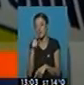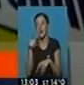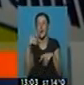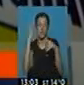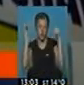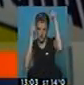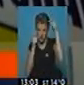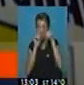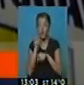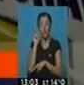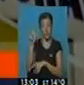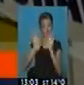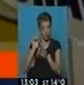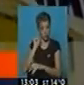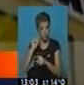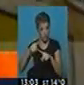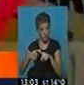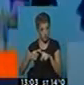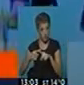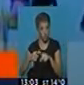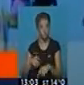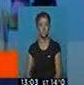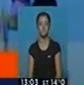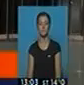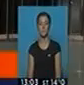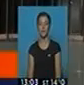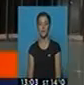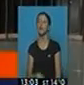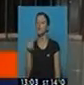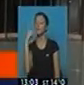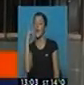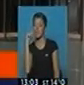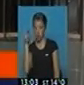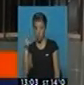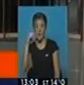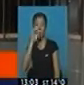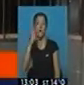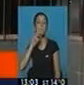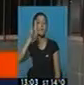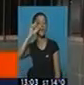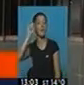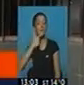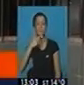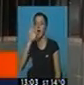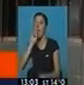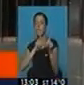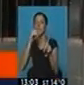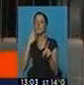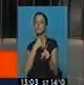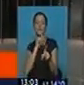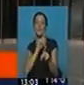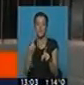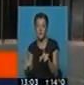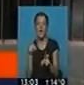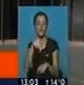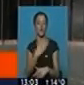proyecto político, pero de su antichavismo. Entonces, Capriles muchas veces acusado de no decir que esto es una dictadura.